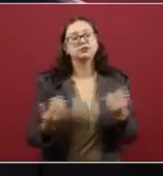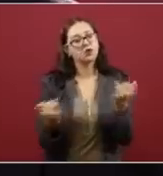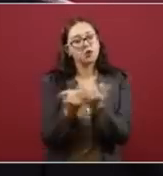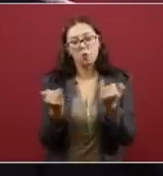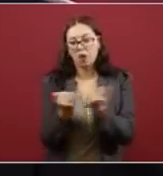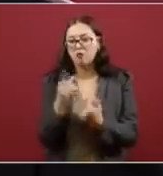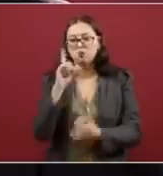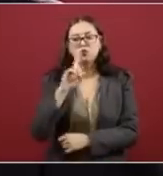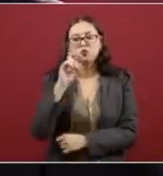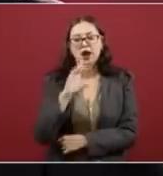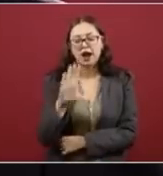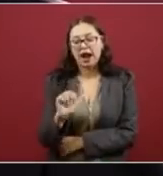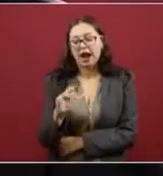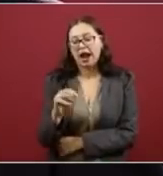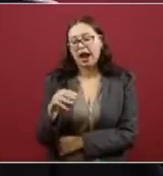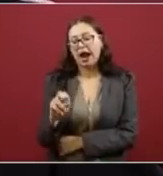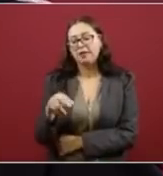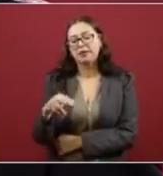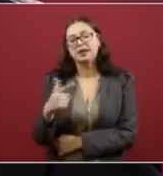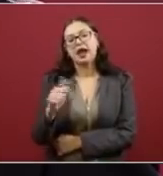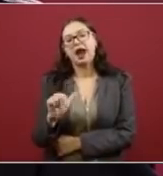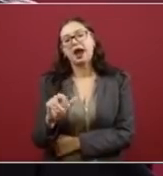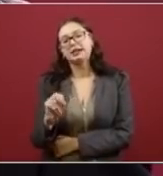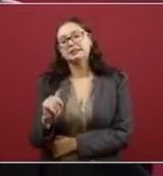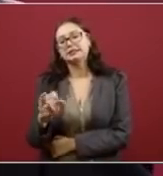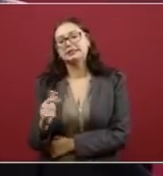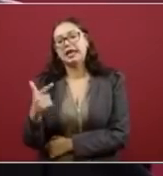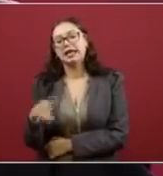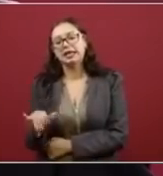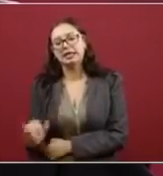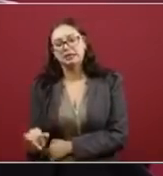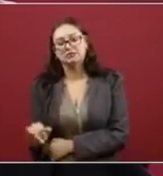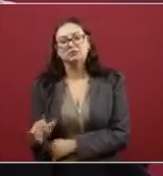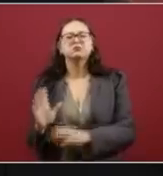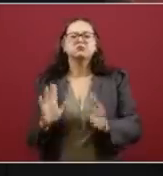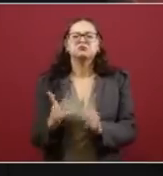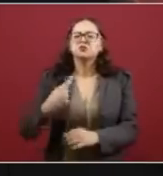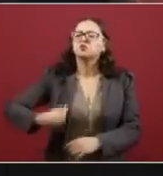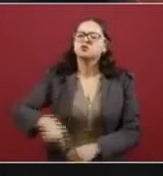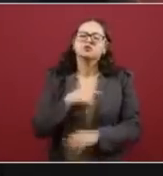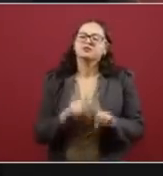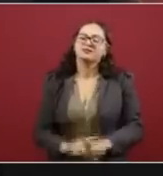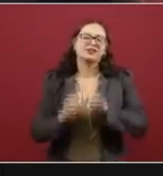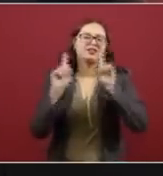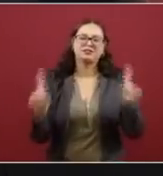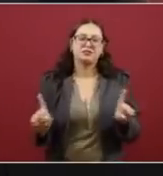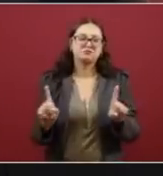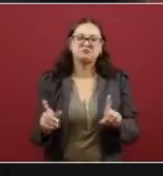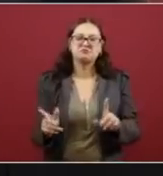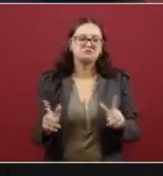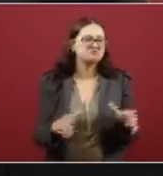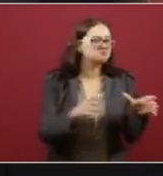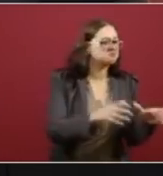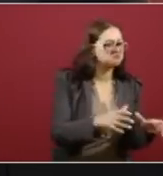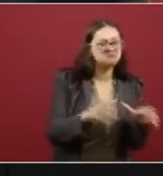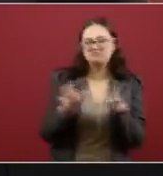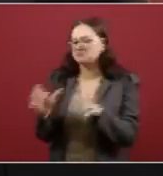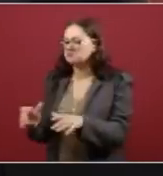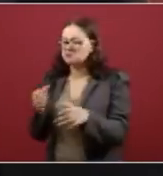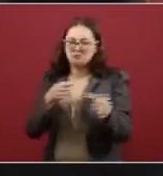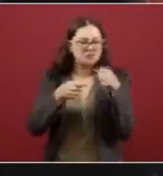ningún ciudadano se le limitará en su libertad de expresión a ningún periodista este